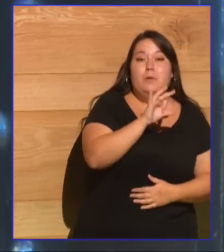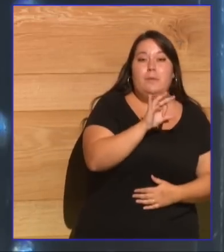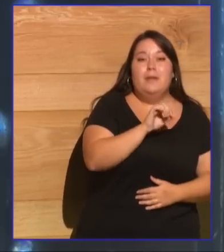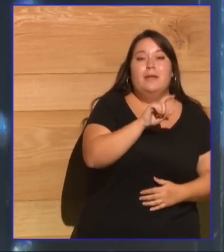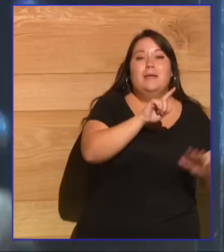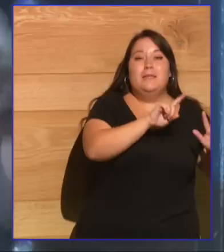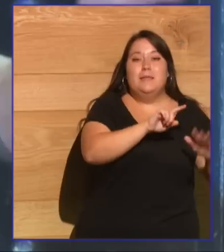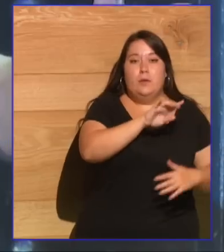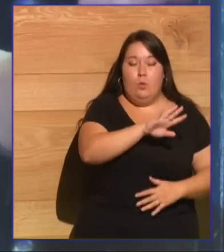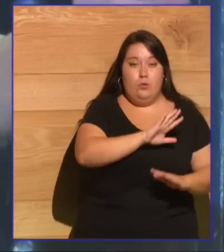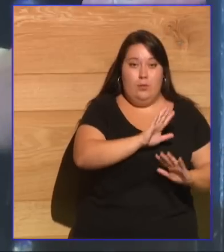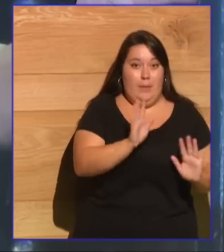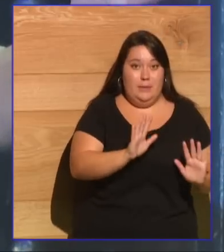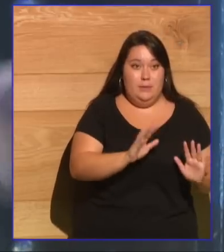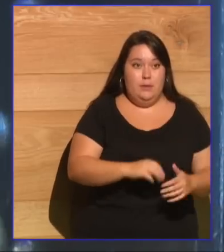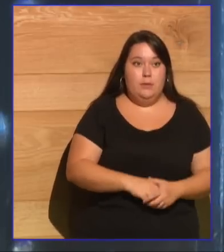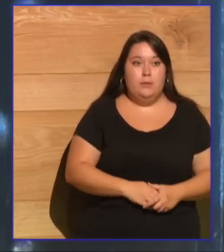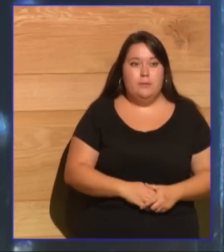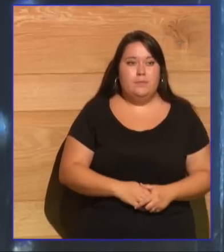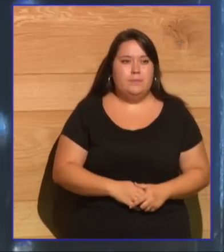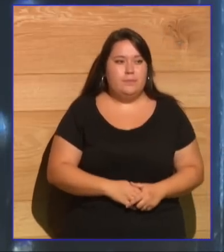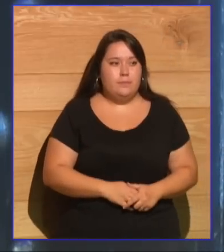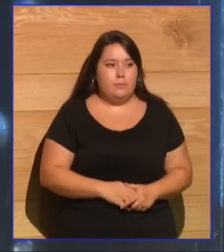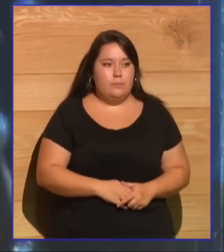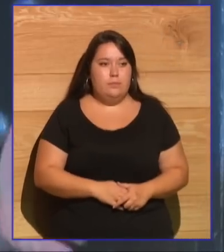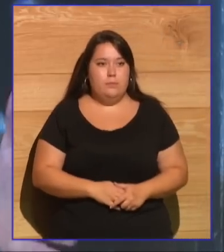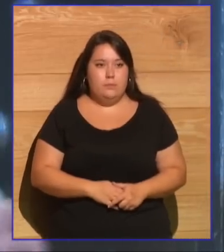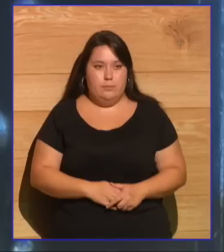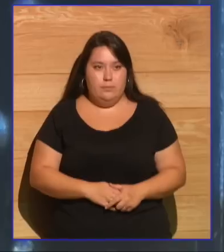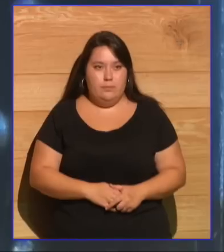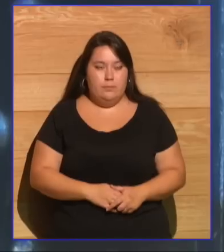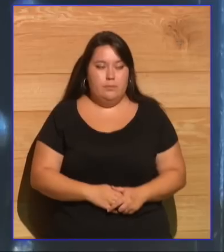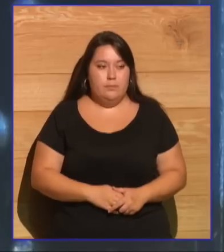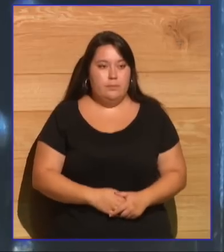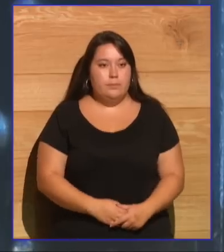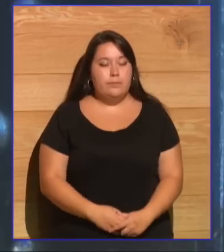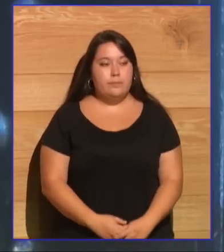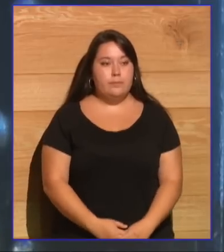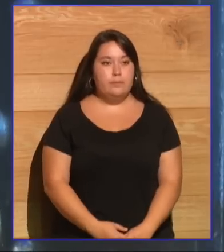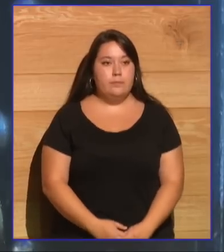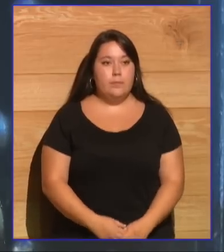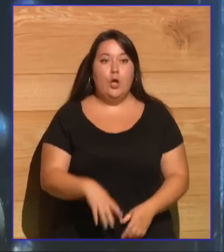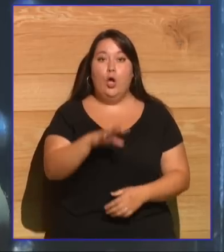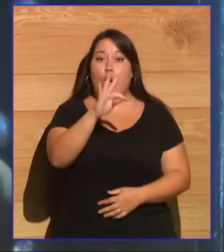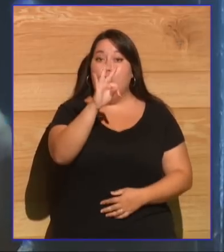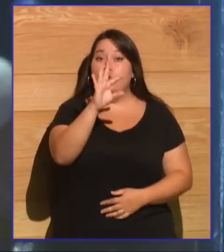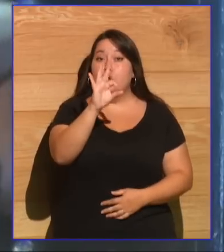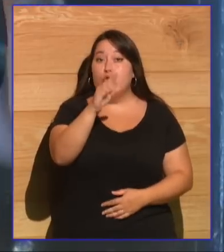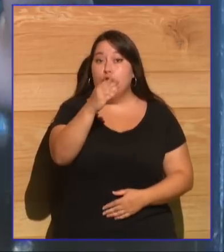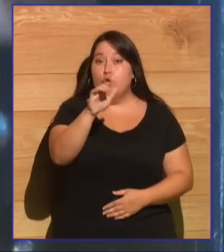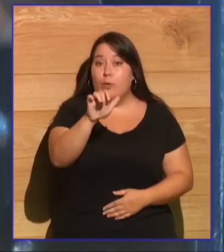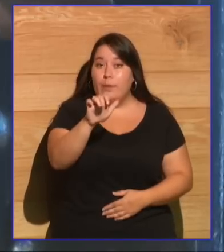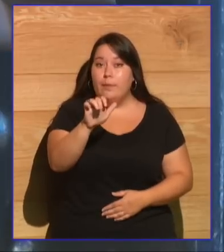que a tomé no sé vamos a ver todo de arturo para que lo entiendas es un firme creyente en la leyenda artúrica vale tobe es si